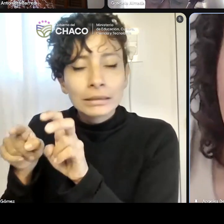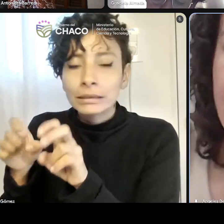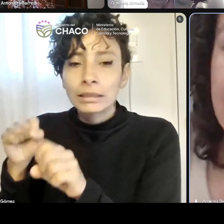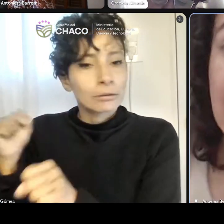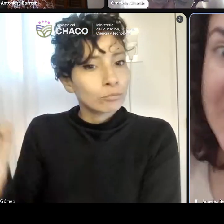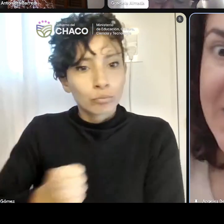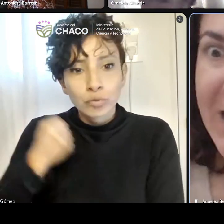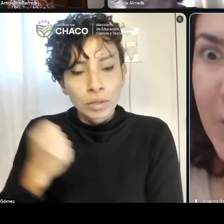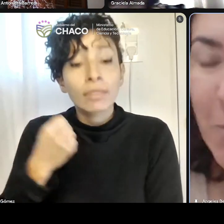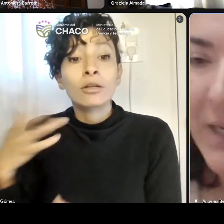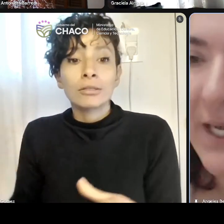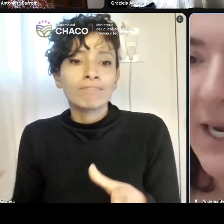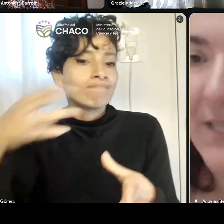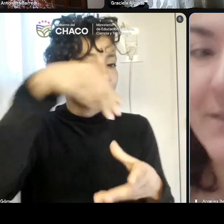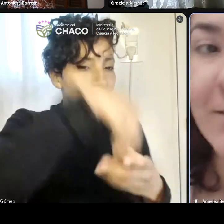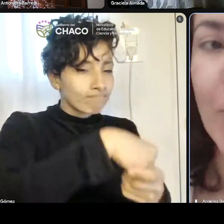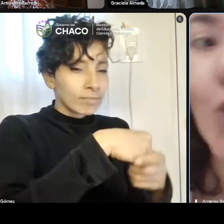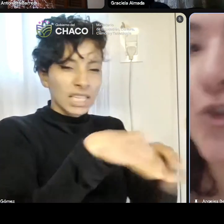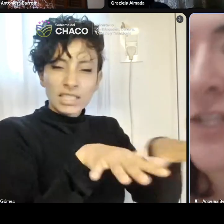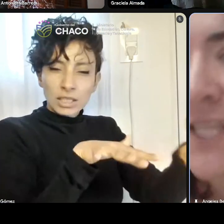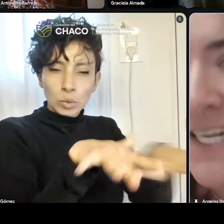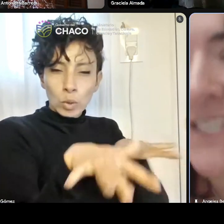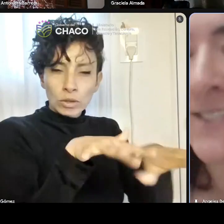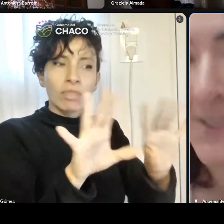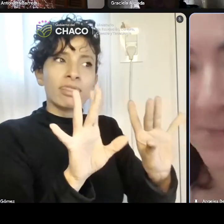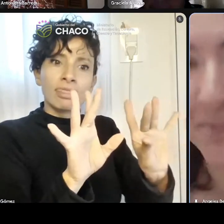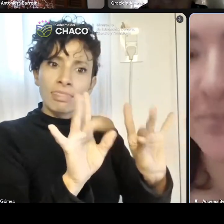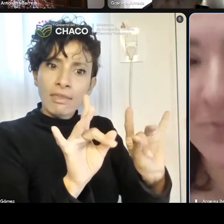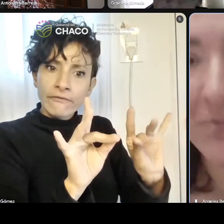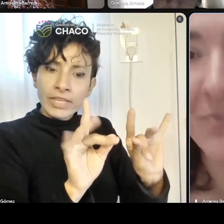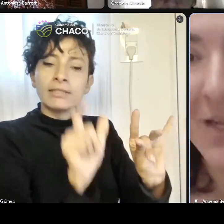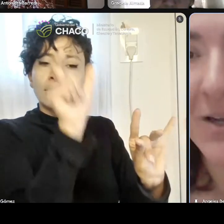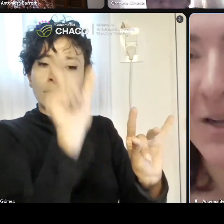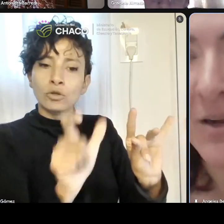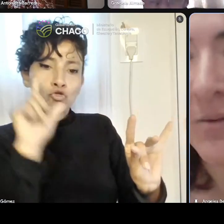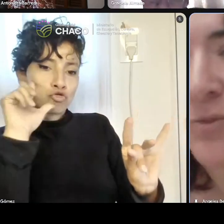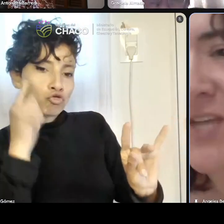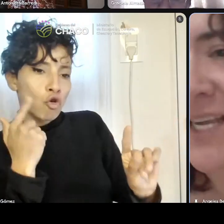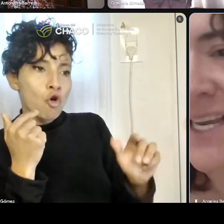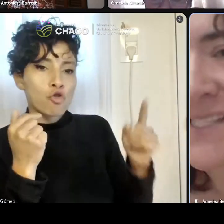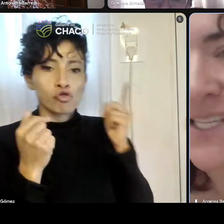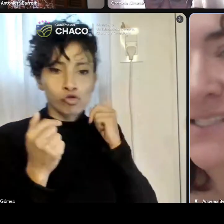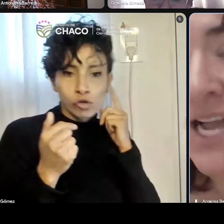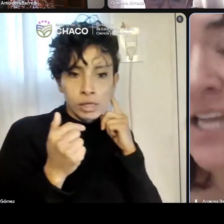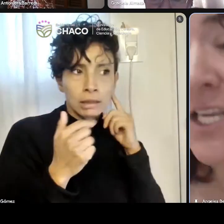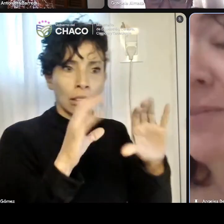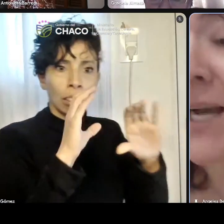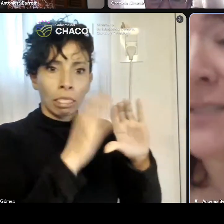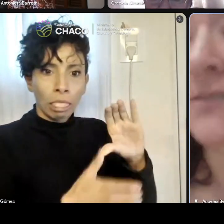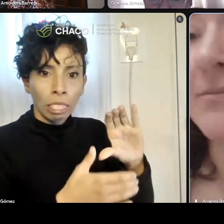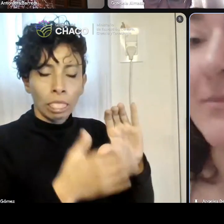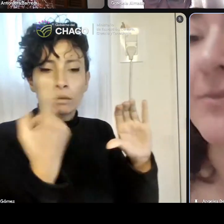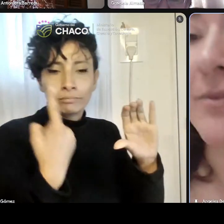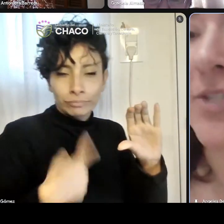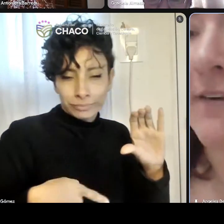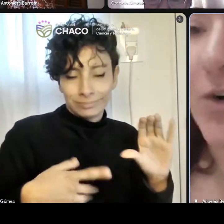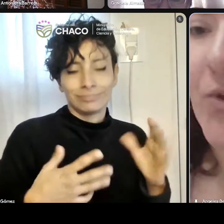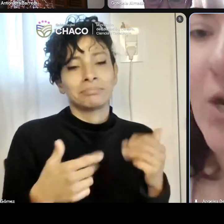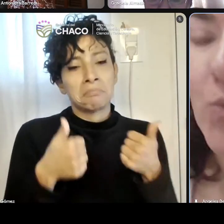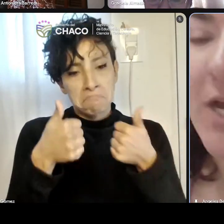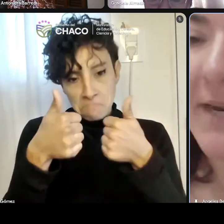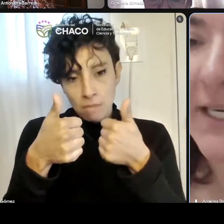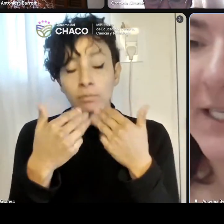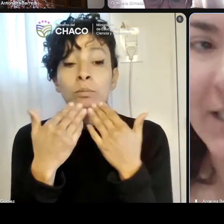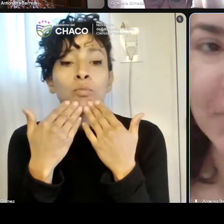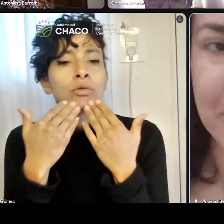situaciones difíciles, complejas, no cotidianas? Muchas gracias. ¿Alguien más lo trabajó